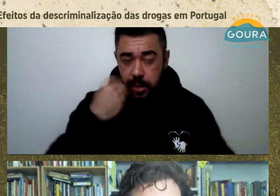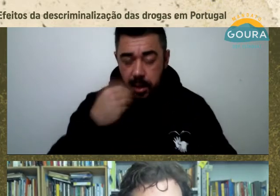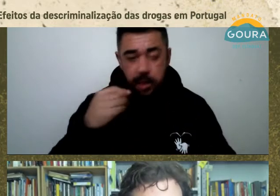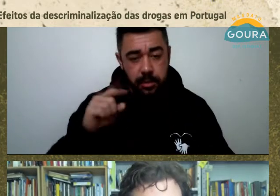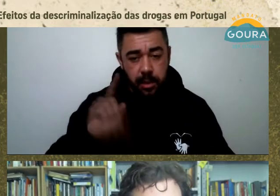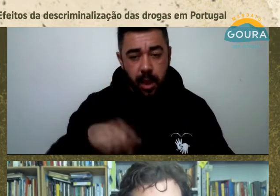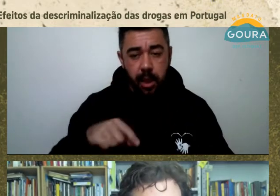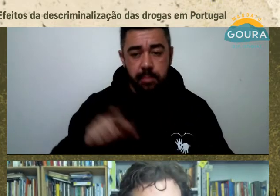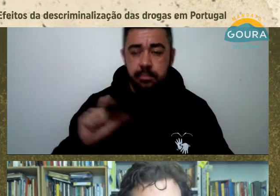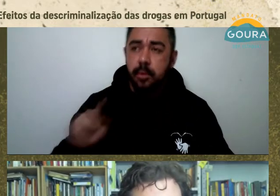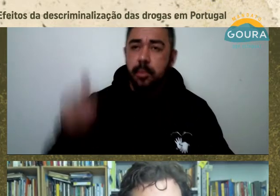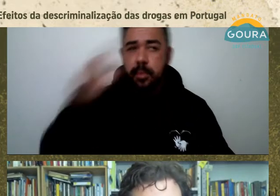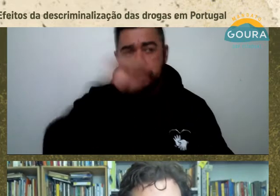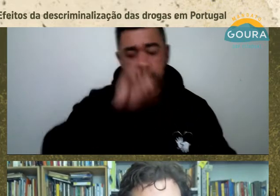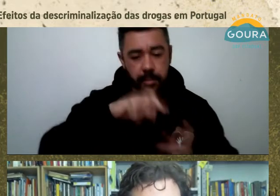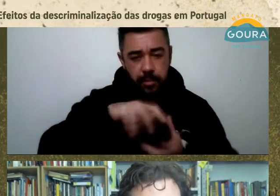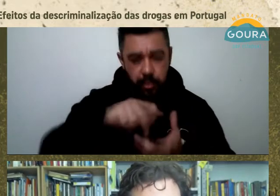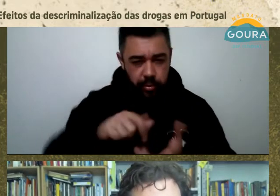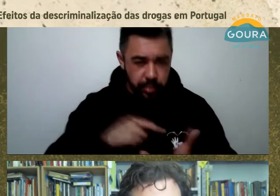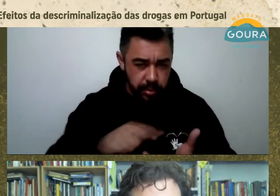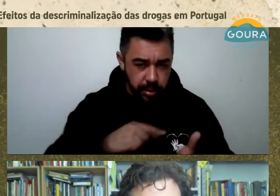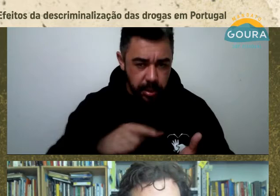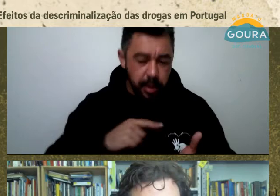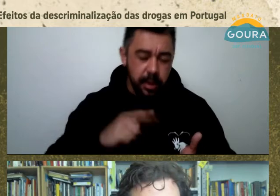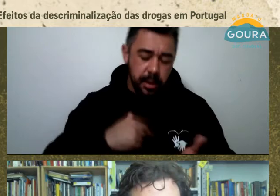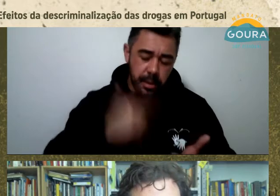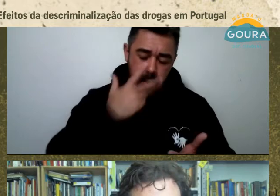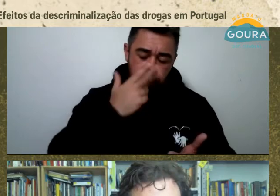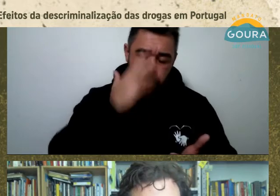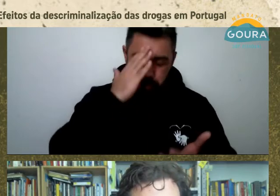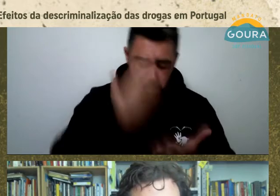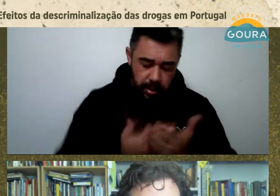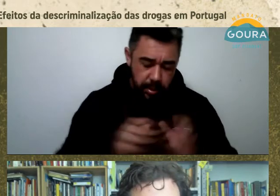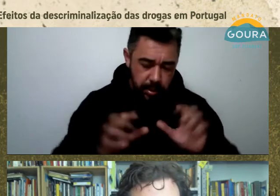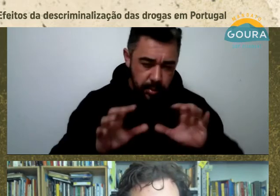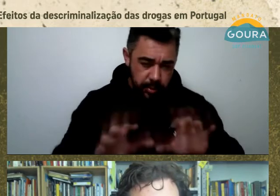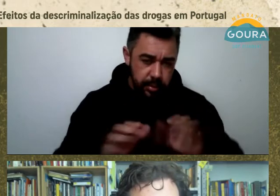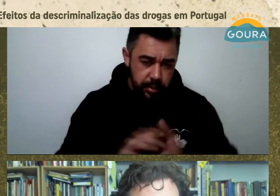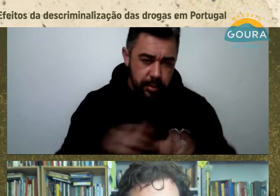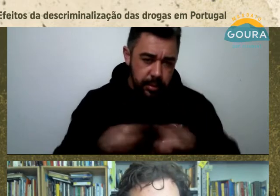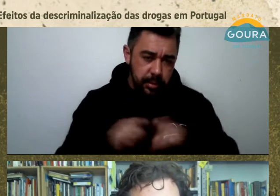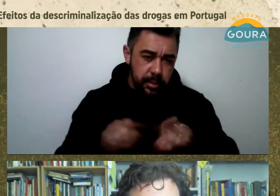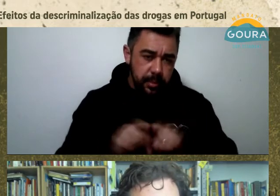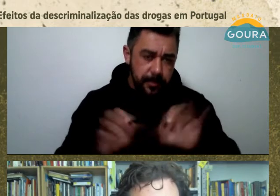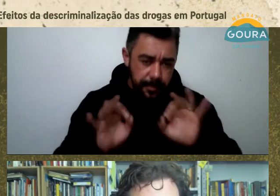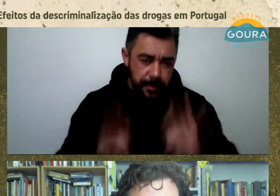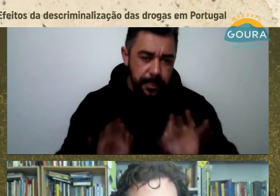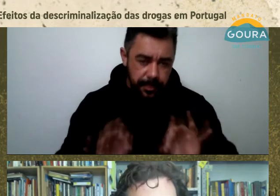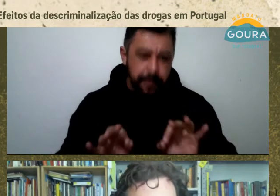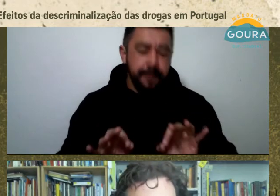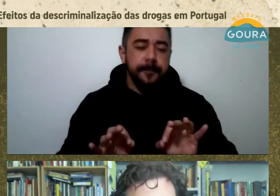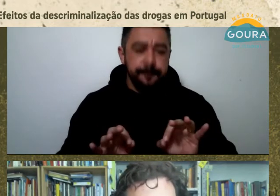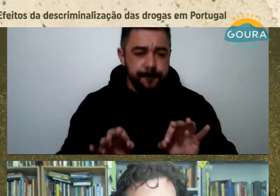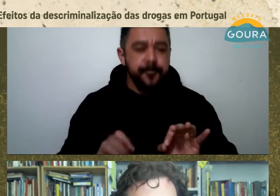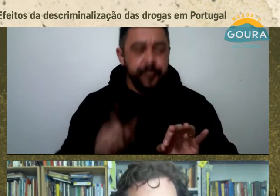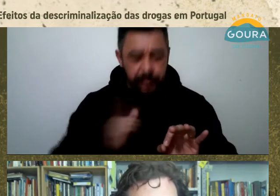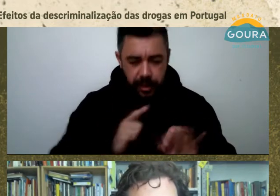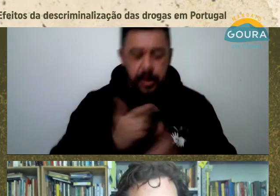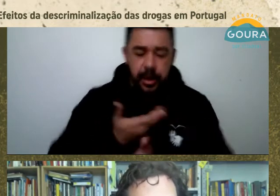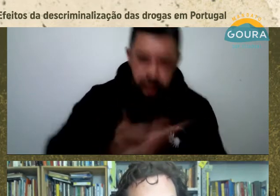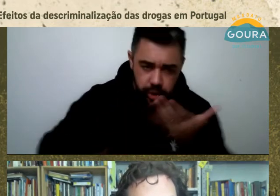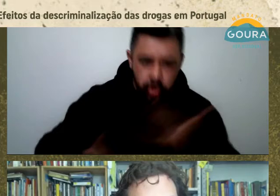mundo tenemos muy desarrollada y que creo que por eso también el acierto es poder tener este intercambio para